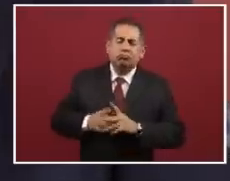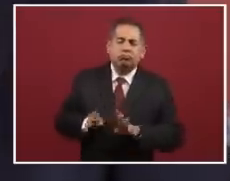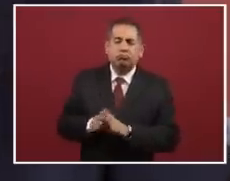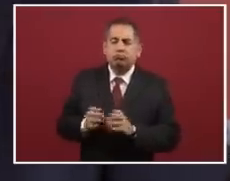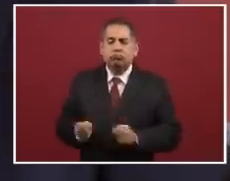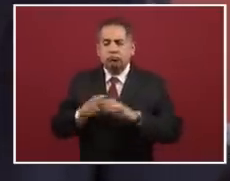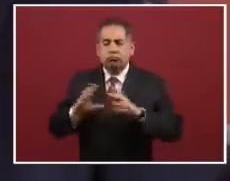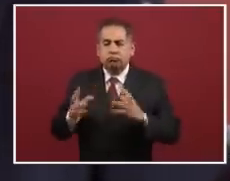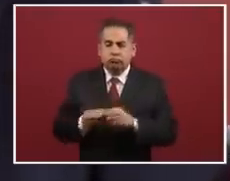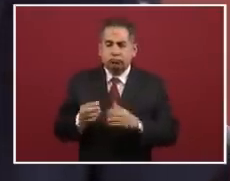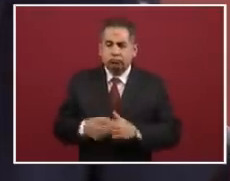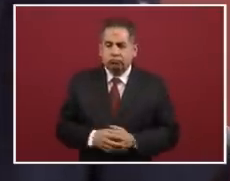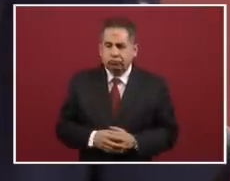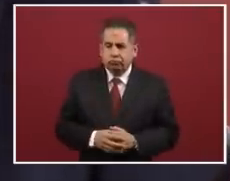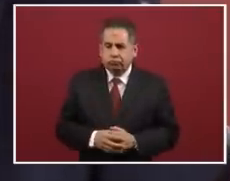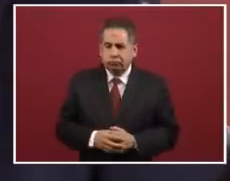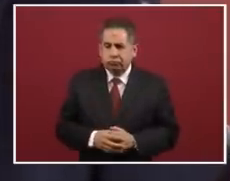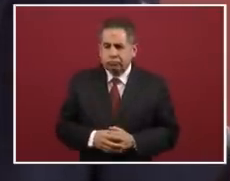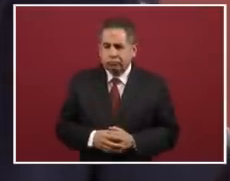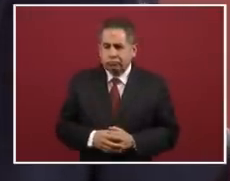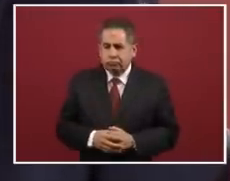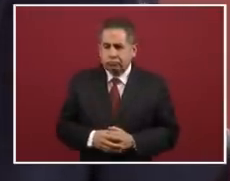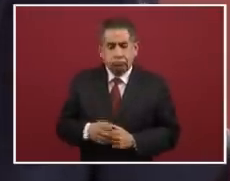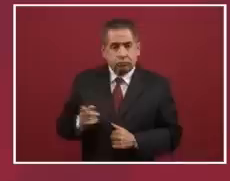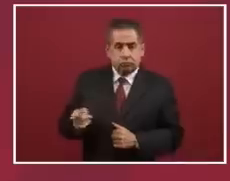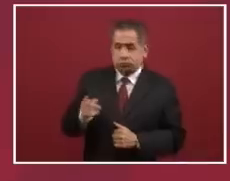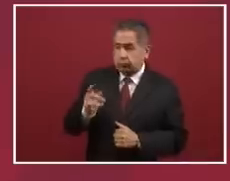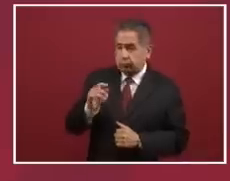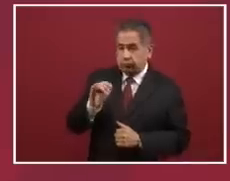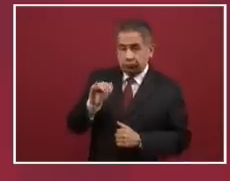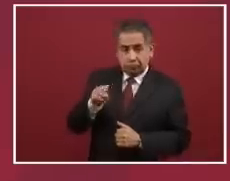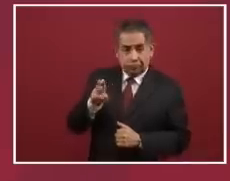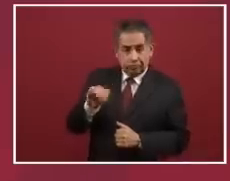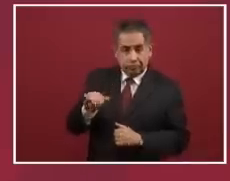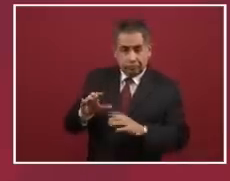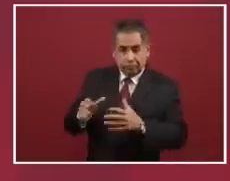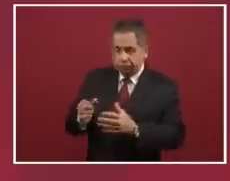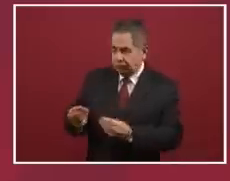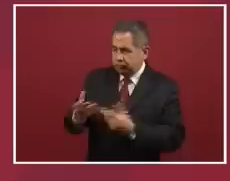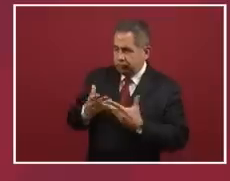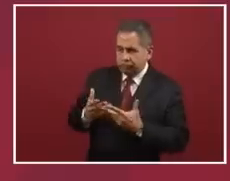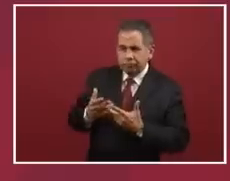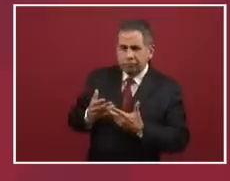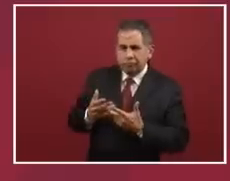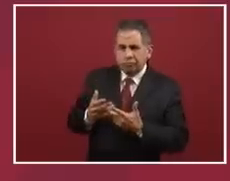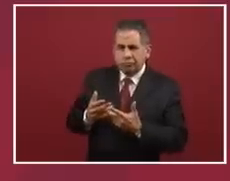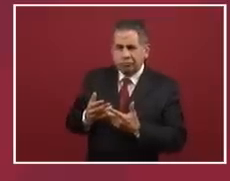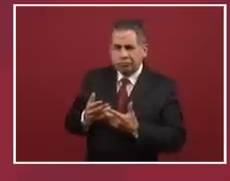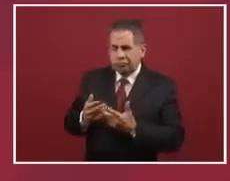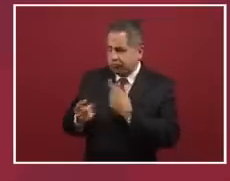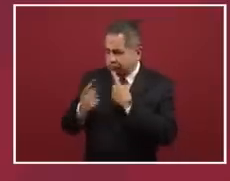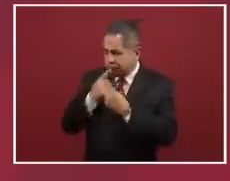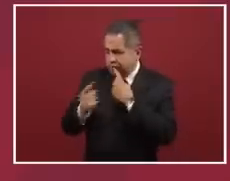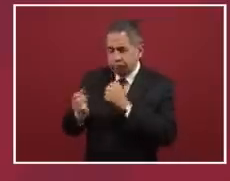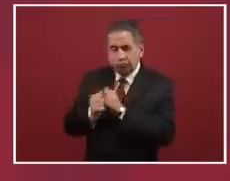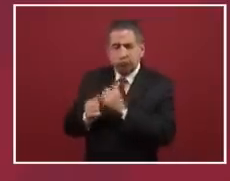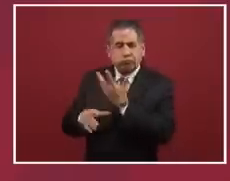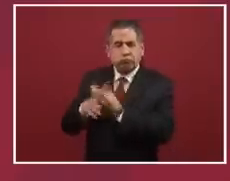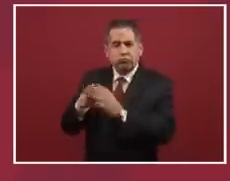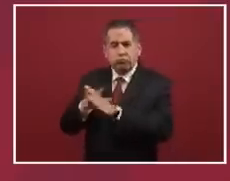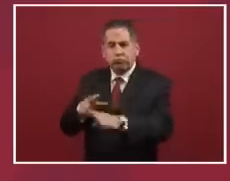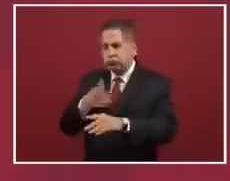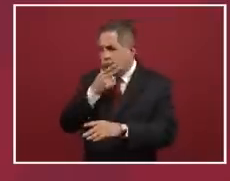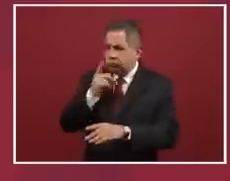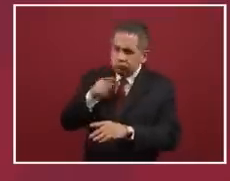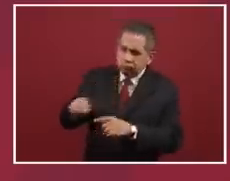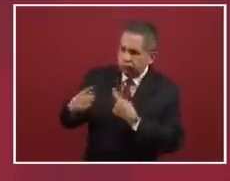Porque hemos mandado, le pedimos al INAMI que por favor nos dieran esa información conversando con los migrantes, los